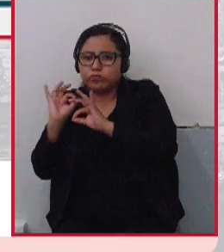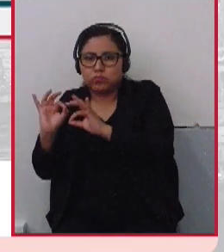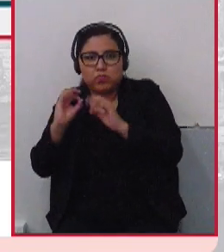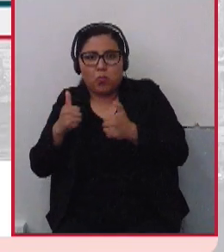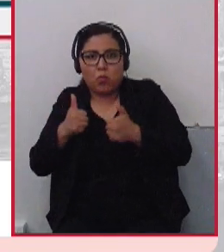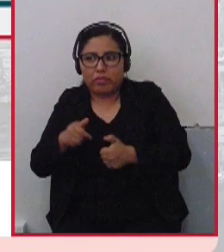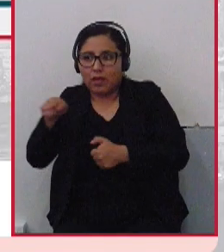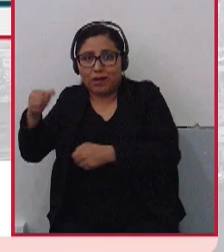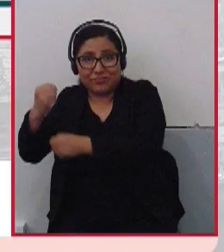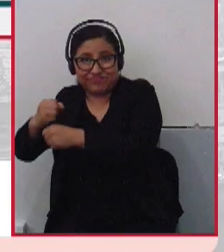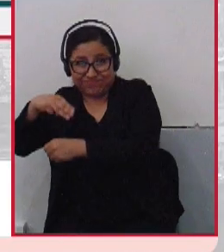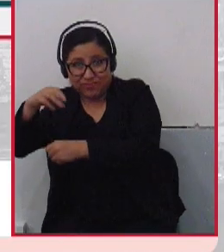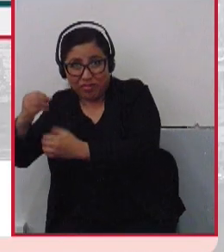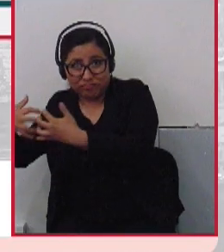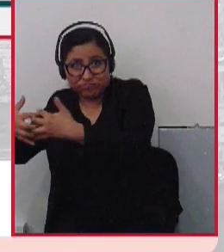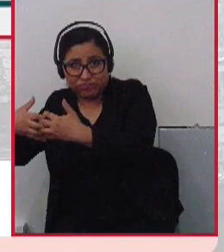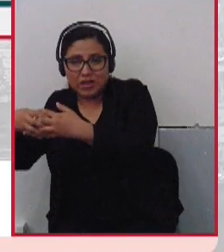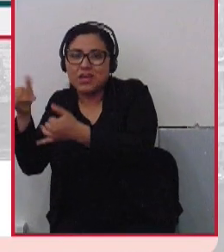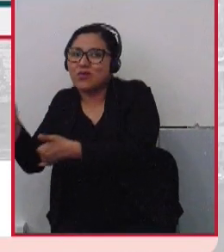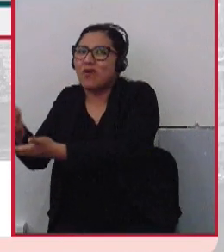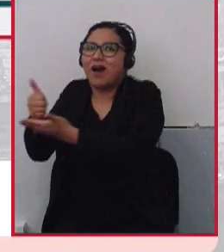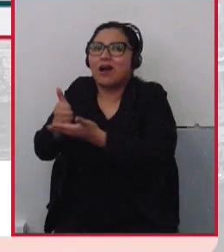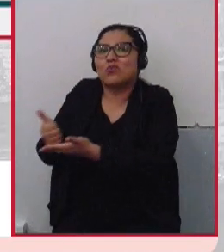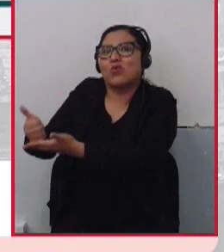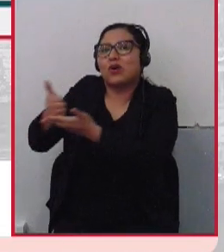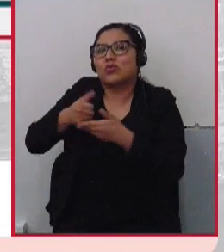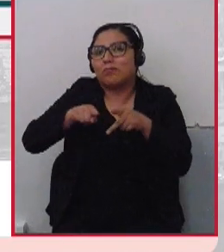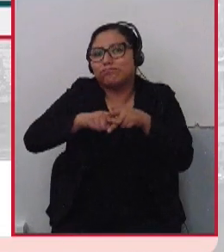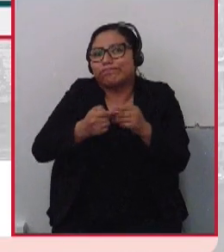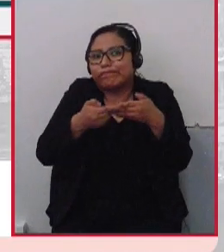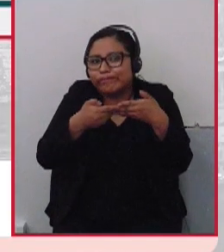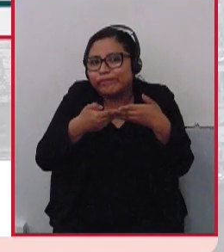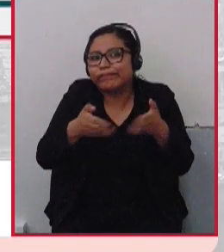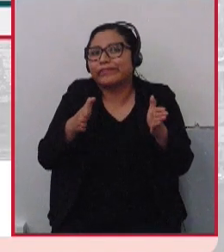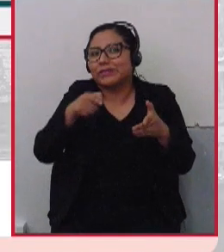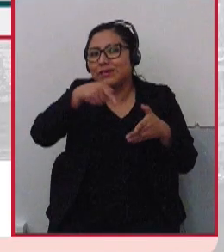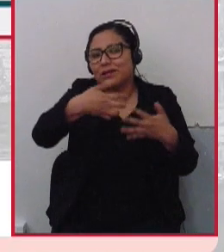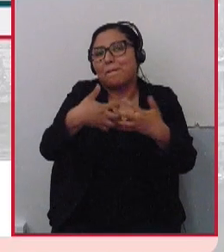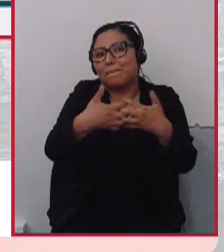molibdeno vinieron a ayudarnos a la puesta en marcha de la planta de CPF.